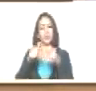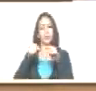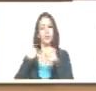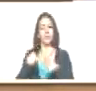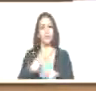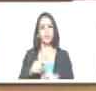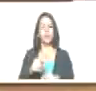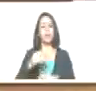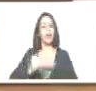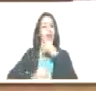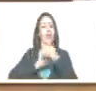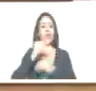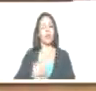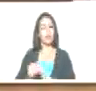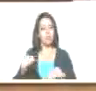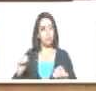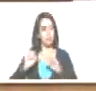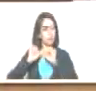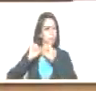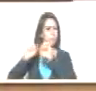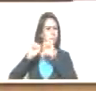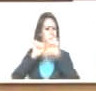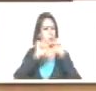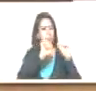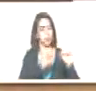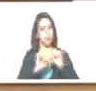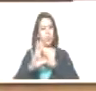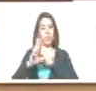su repulsión frente a cualquier acto de corrupción.